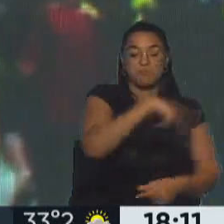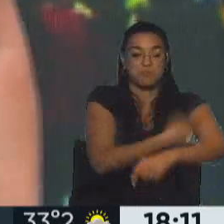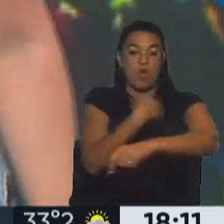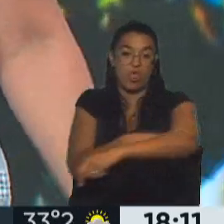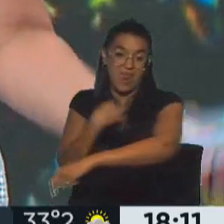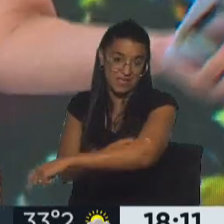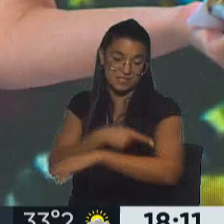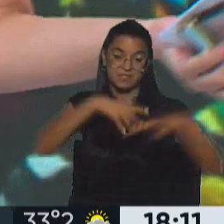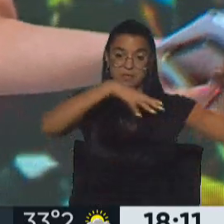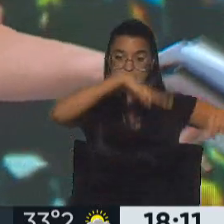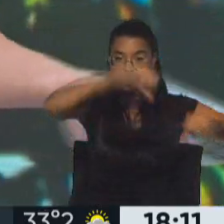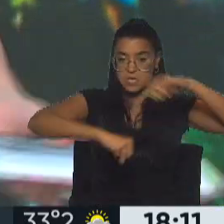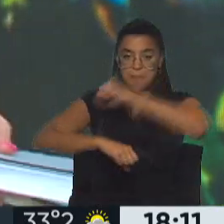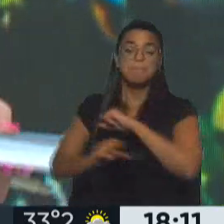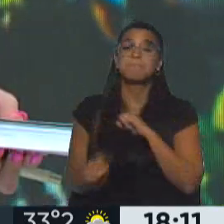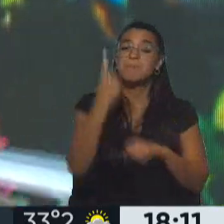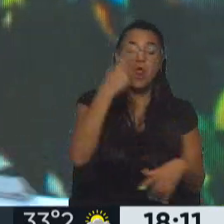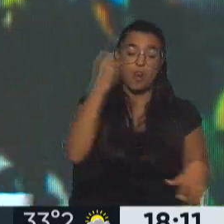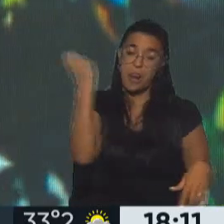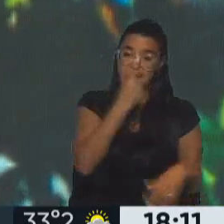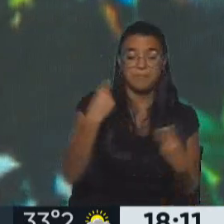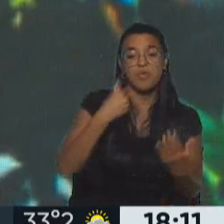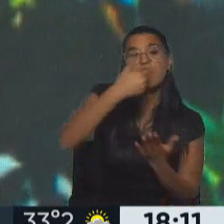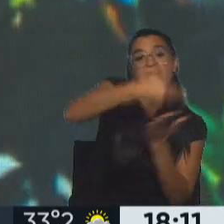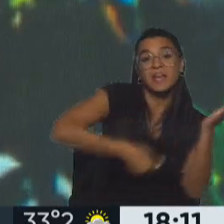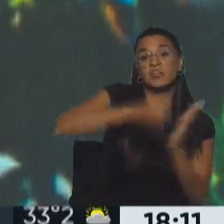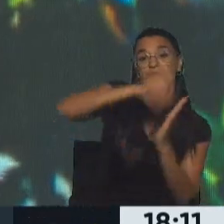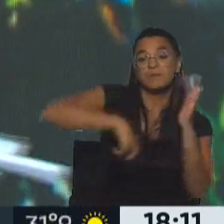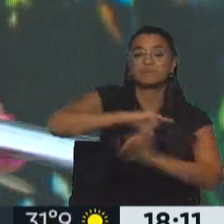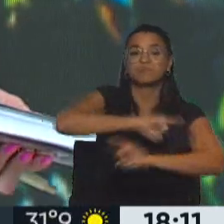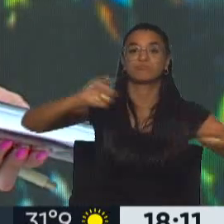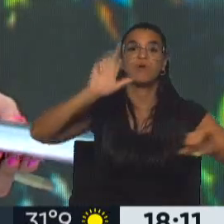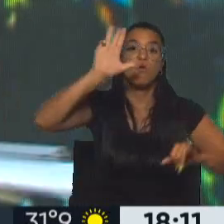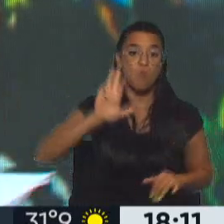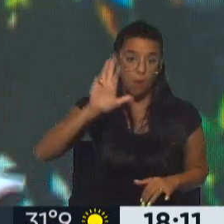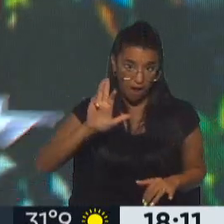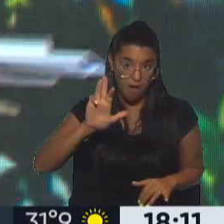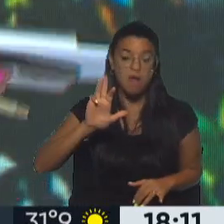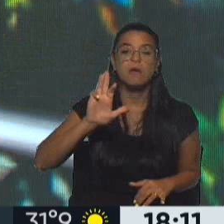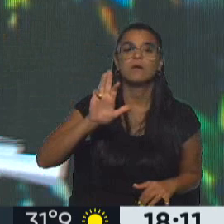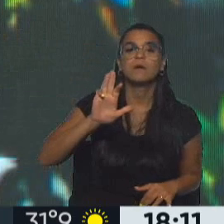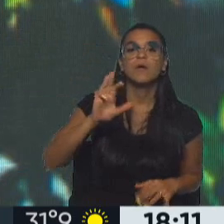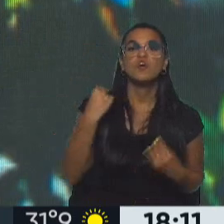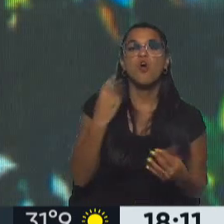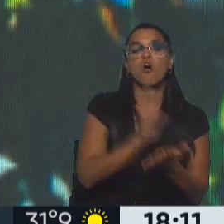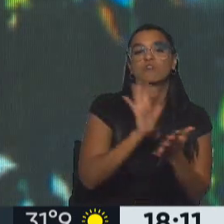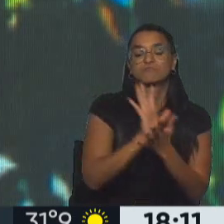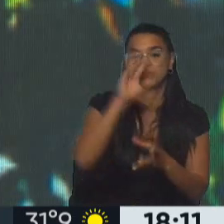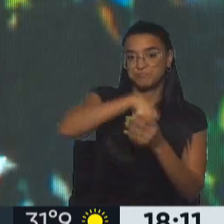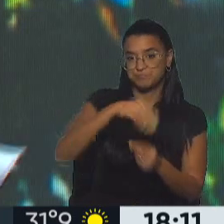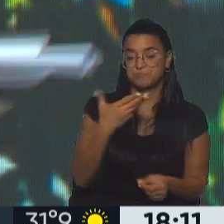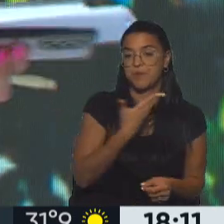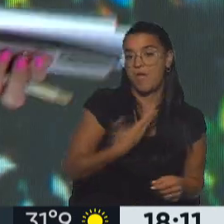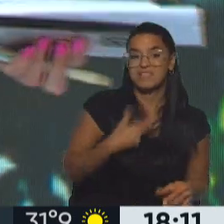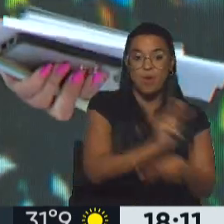en Brasilia primero la más rápida la que firmó un decreto y los anunció Lula da Silva que tuvo que ver por supuesto con la intervención Federal en